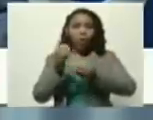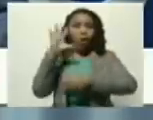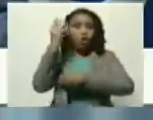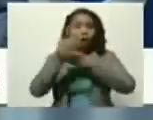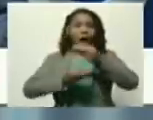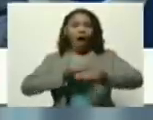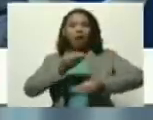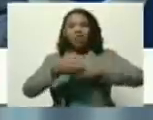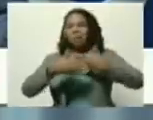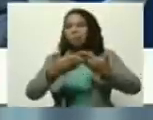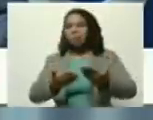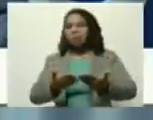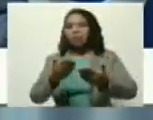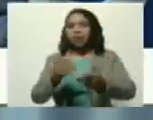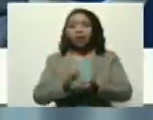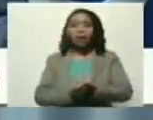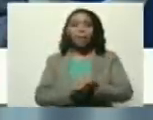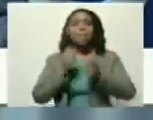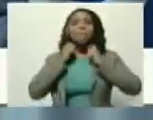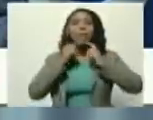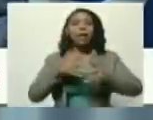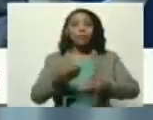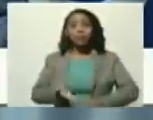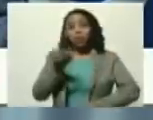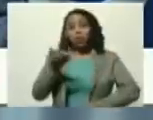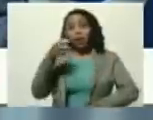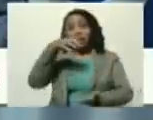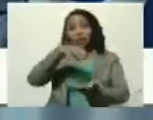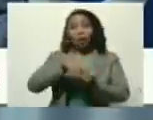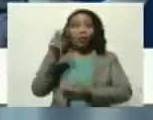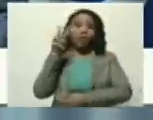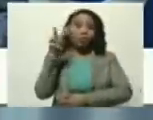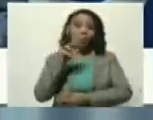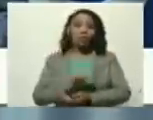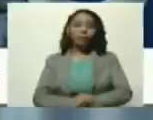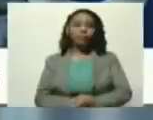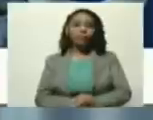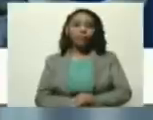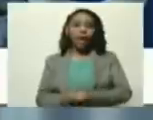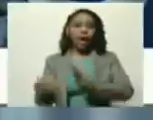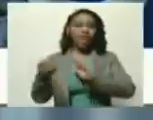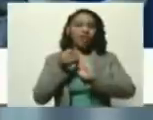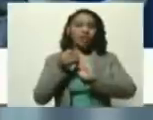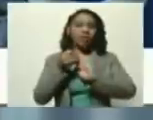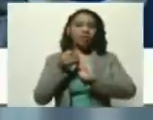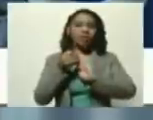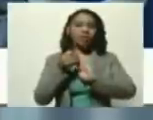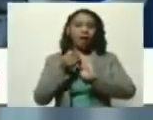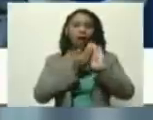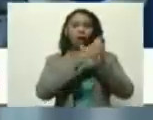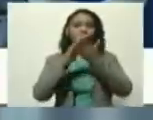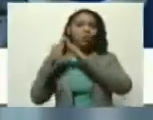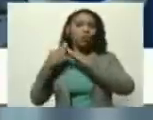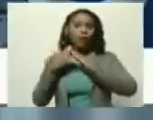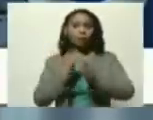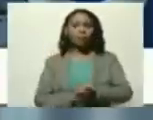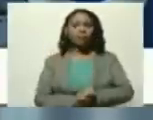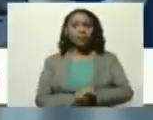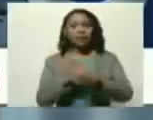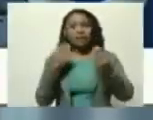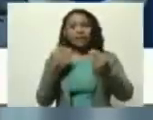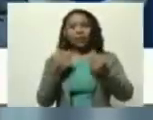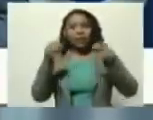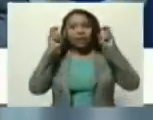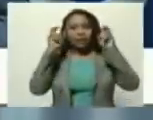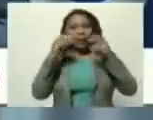generar pérdidas importantes al Estado venezolano, afectando a la comunidad, tanto en